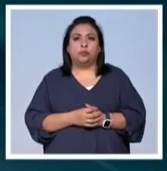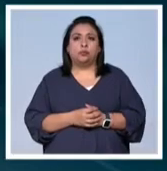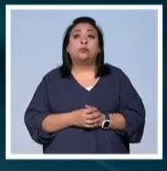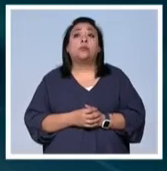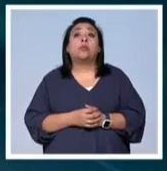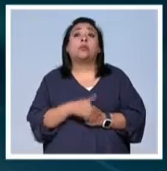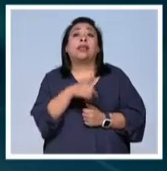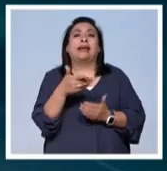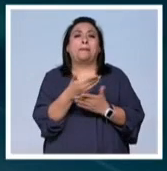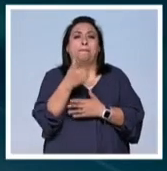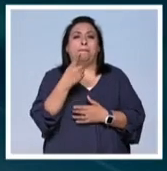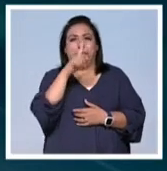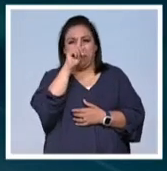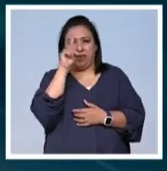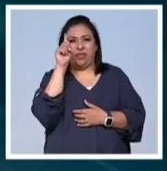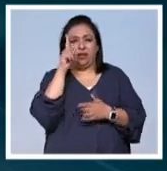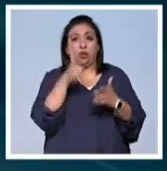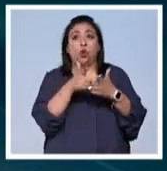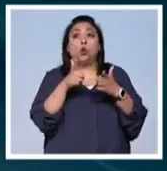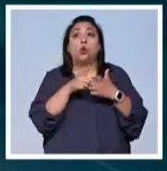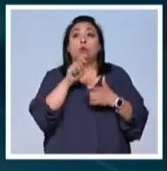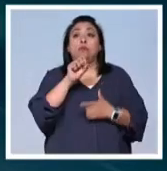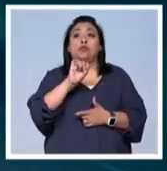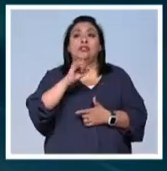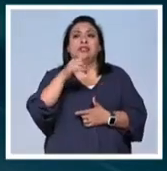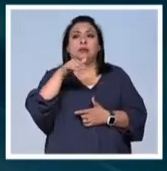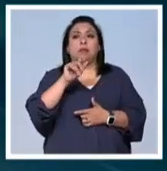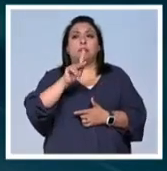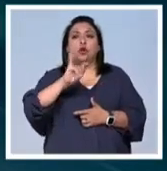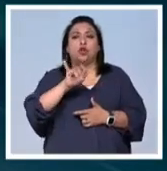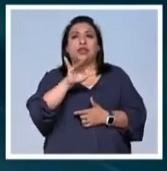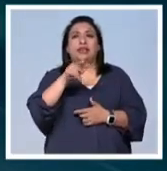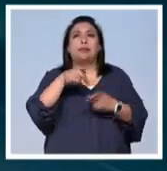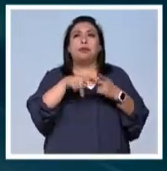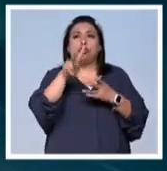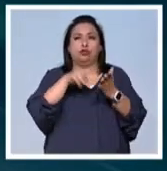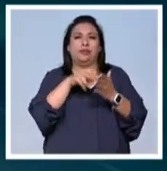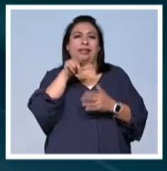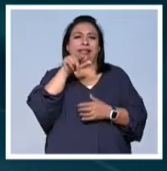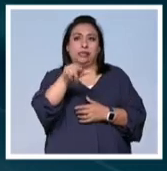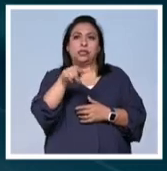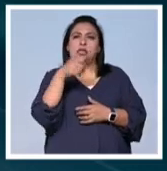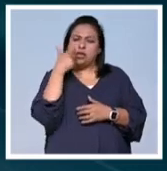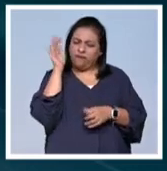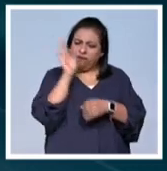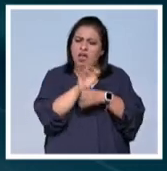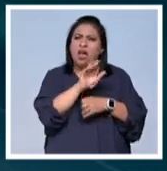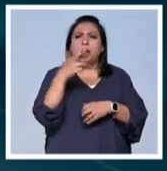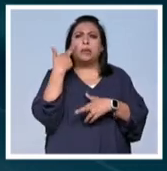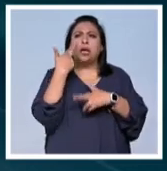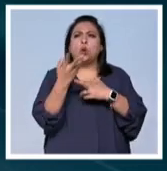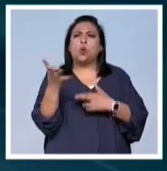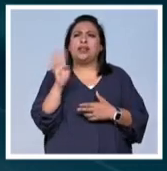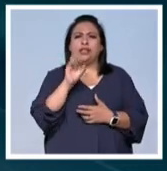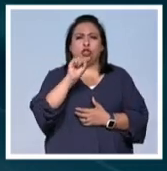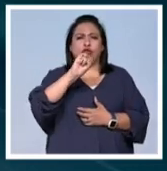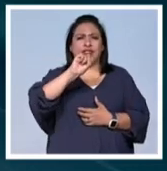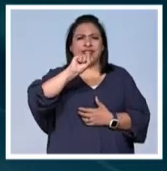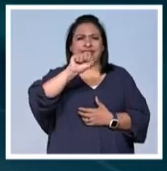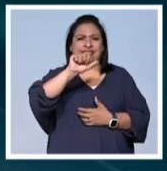originaria de Madrid la agrupación Sigma project nació en 2017 y se ha dedicado a la reivindicación del papel del cuarteto de